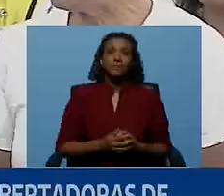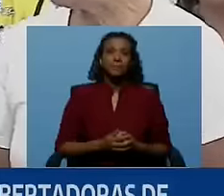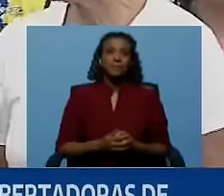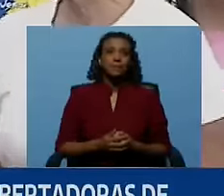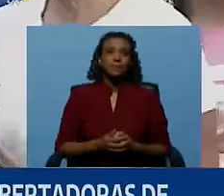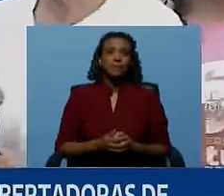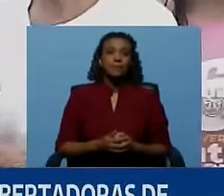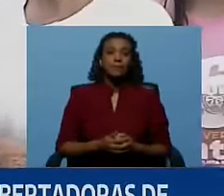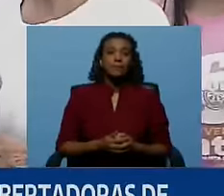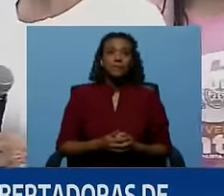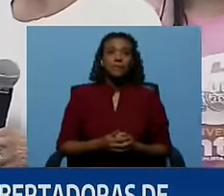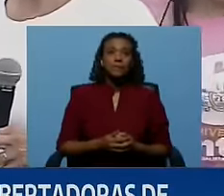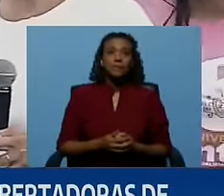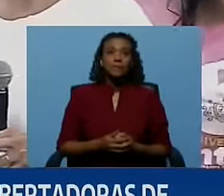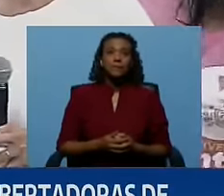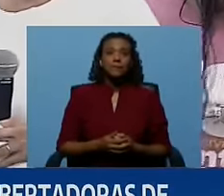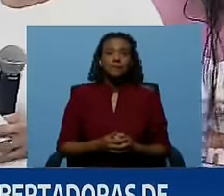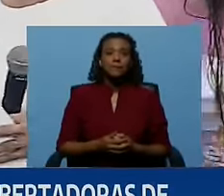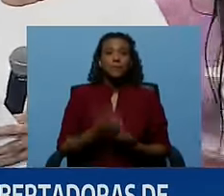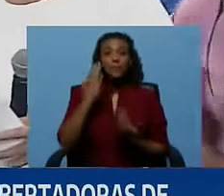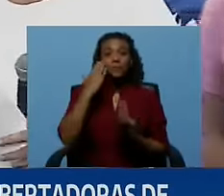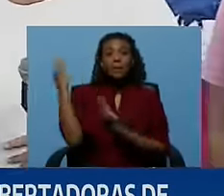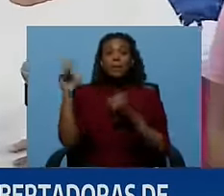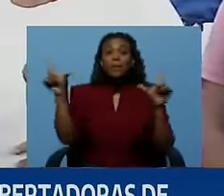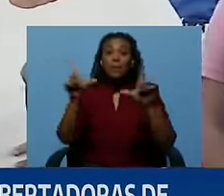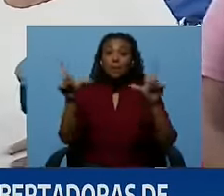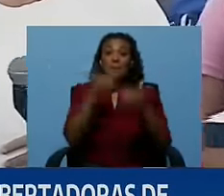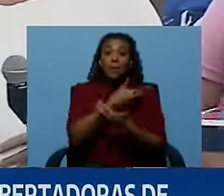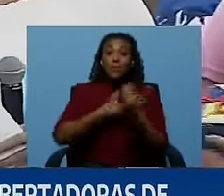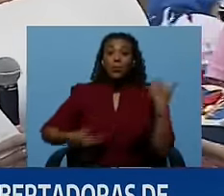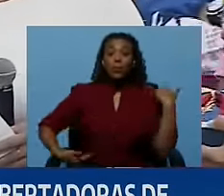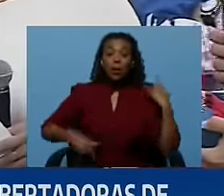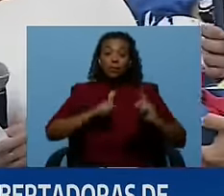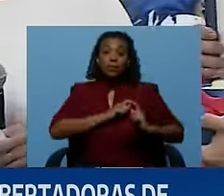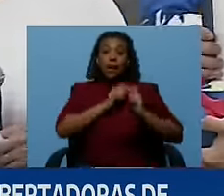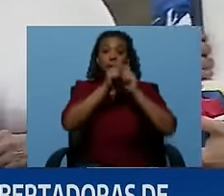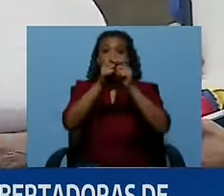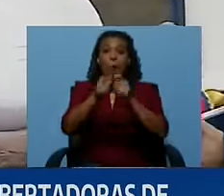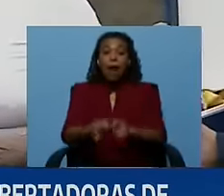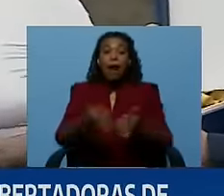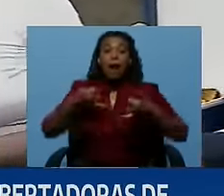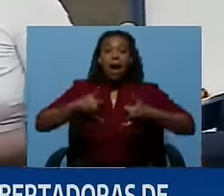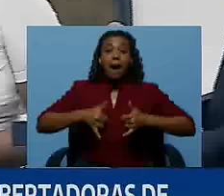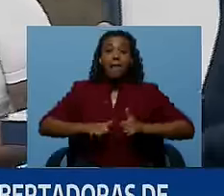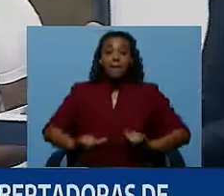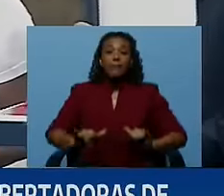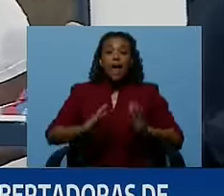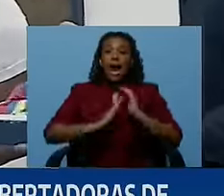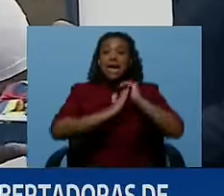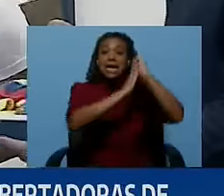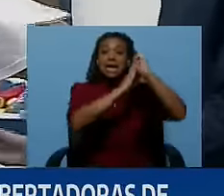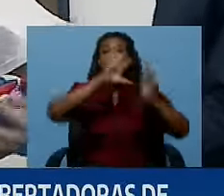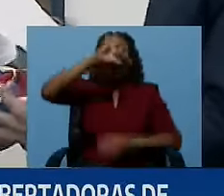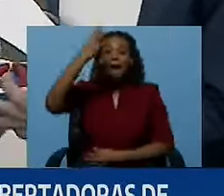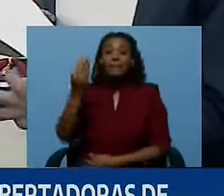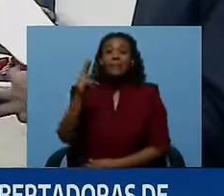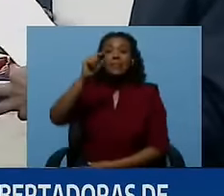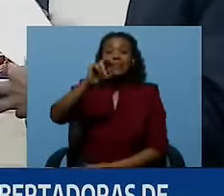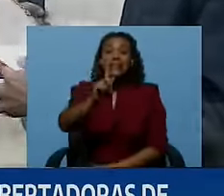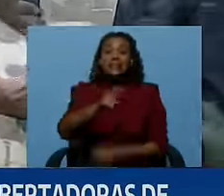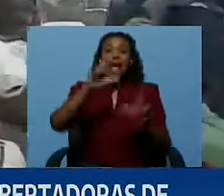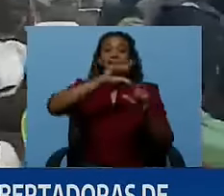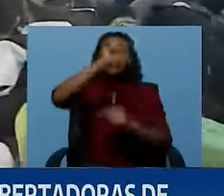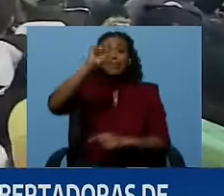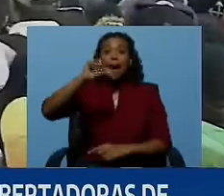En pantalla, el presidente de la República, Nicolás Maduro, va a condecorar a la hija del líder de Namibia,